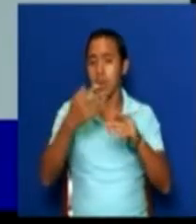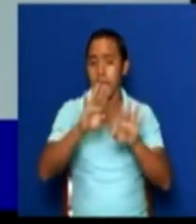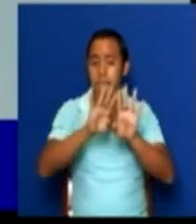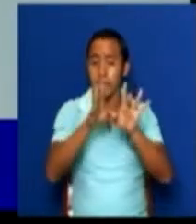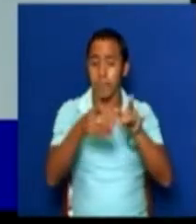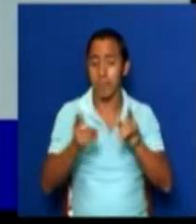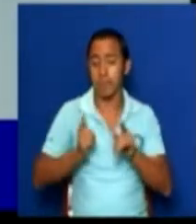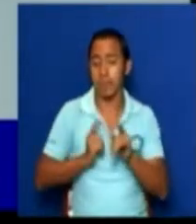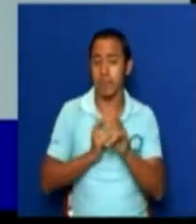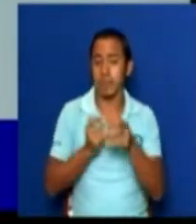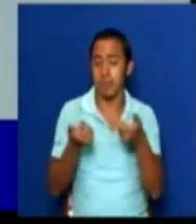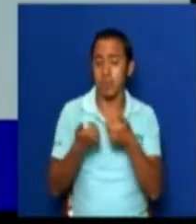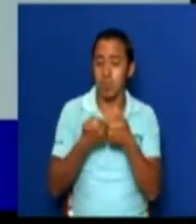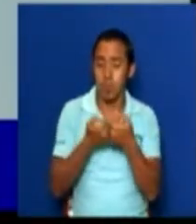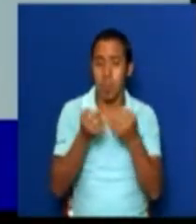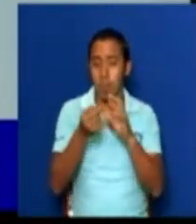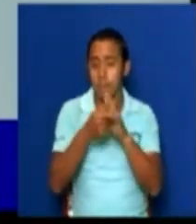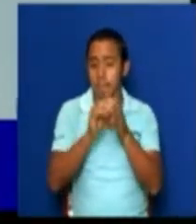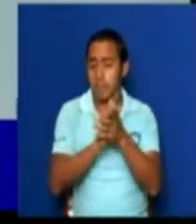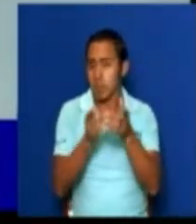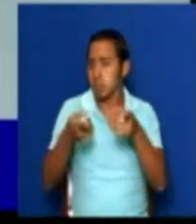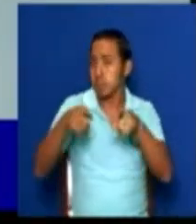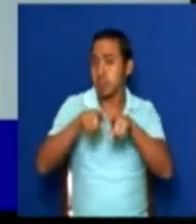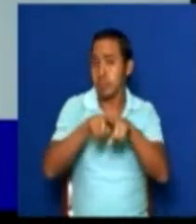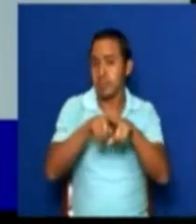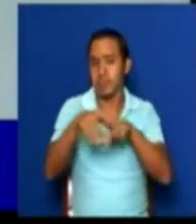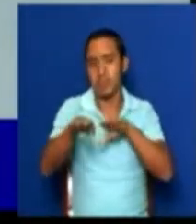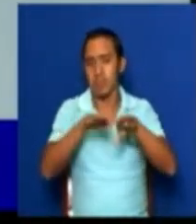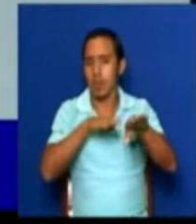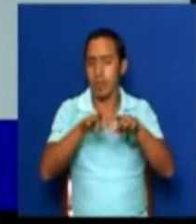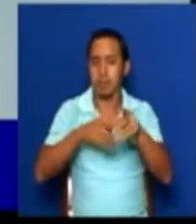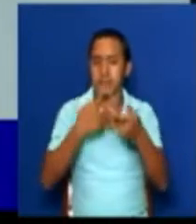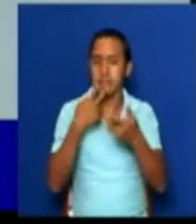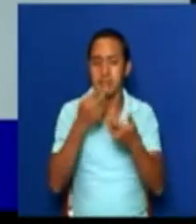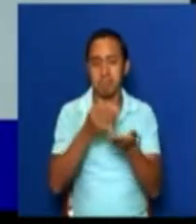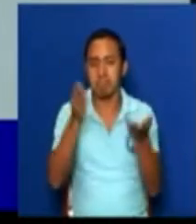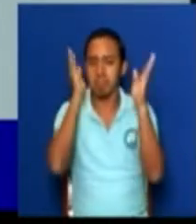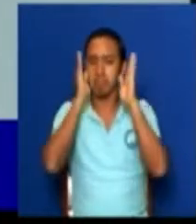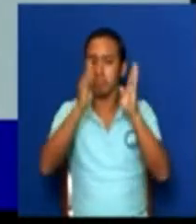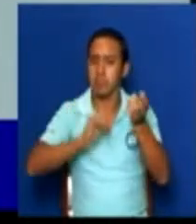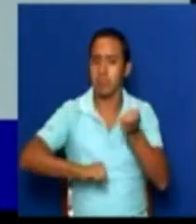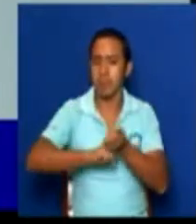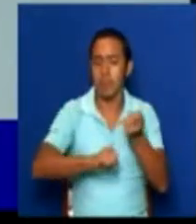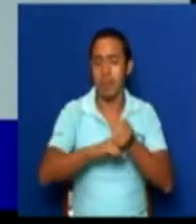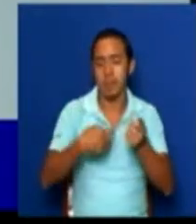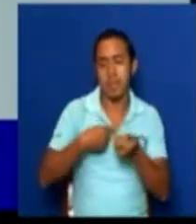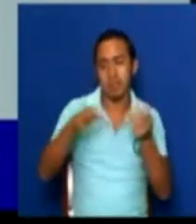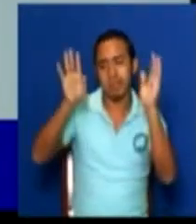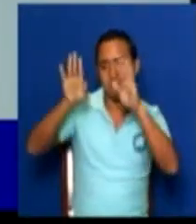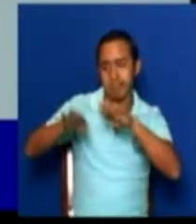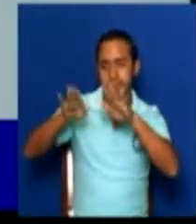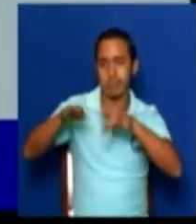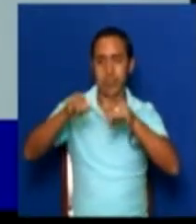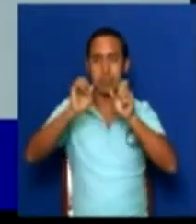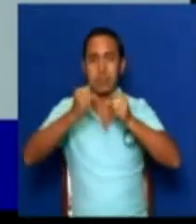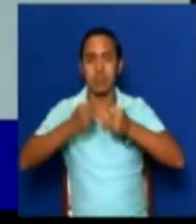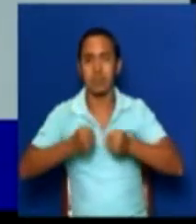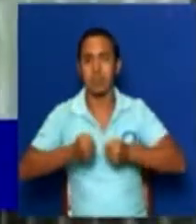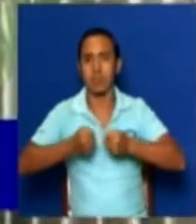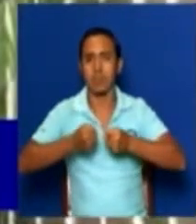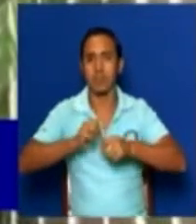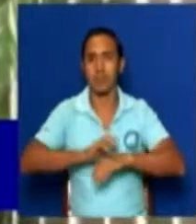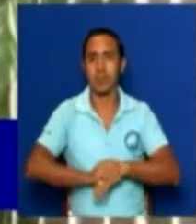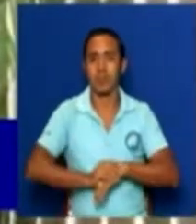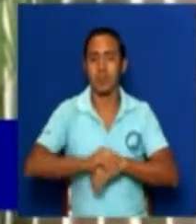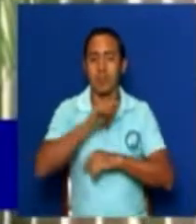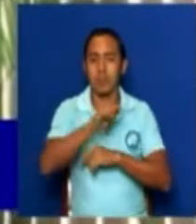pareja, porque no acceden a servicios de apoyo o por subordinación al hombre. En el ámbito